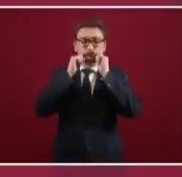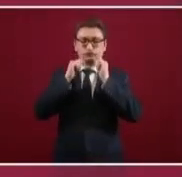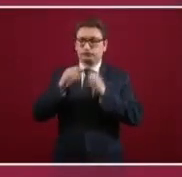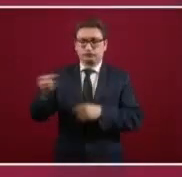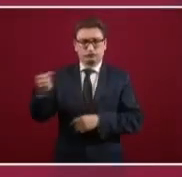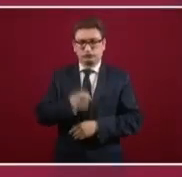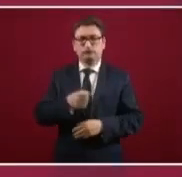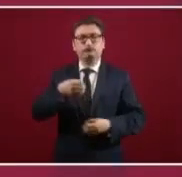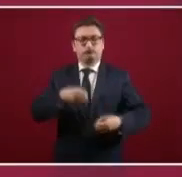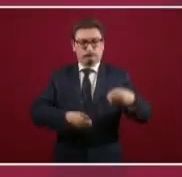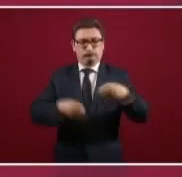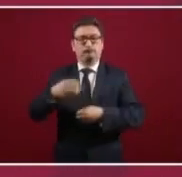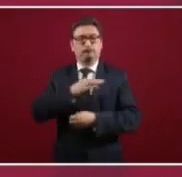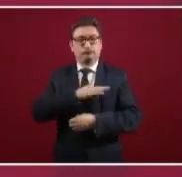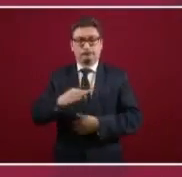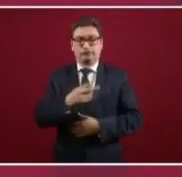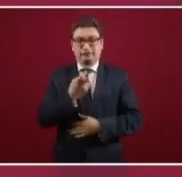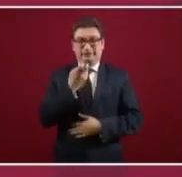y eso